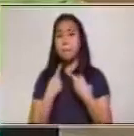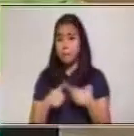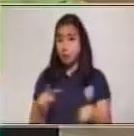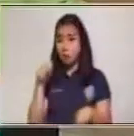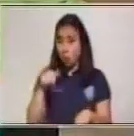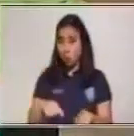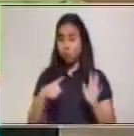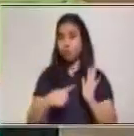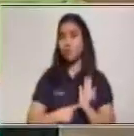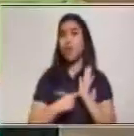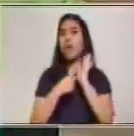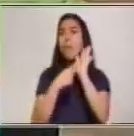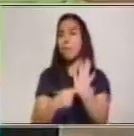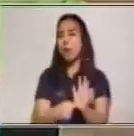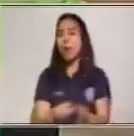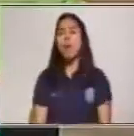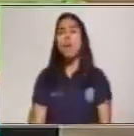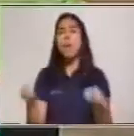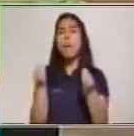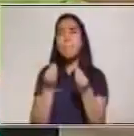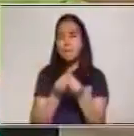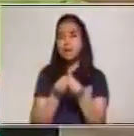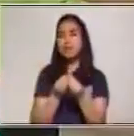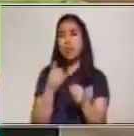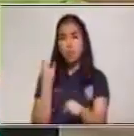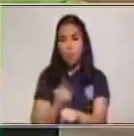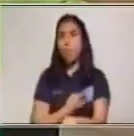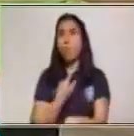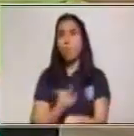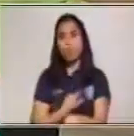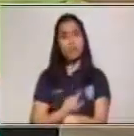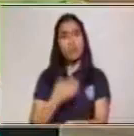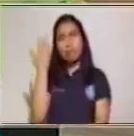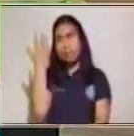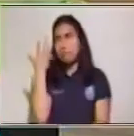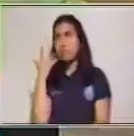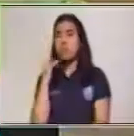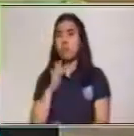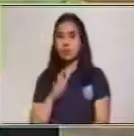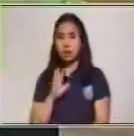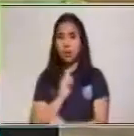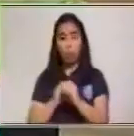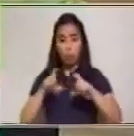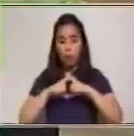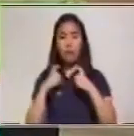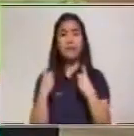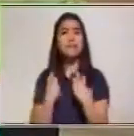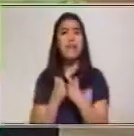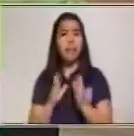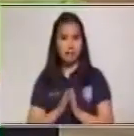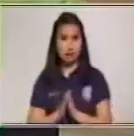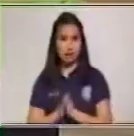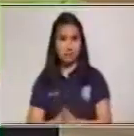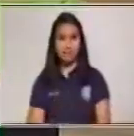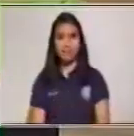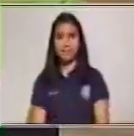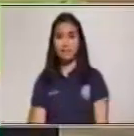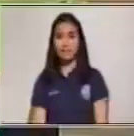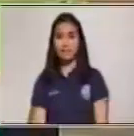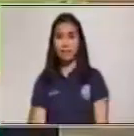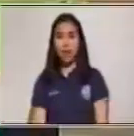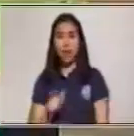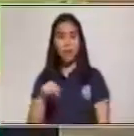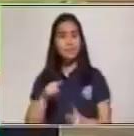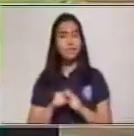a ver los que más puedes utilizar en tu tarea como estudiante. Y vamos